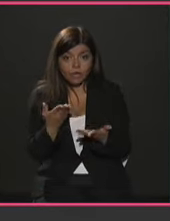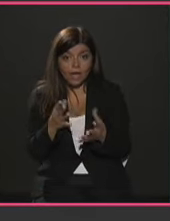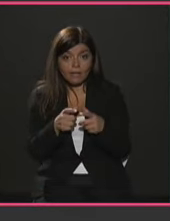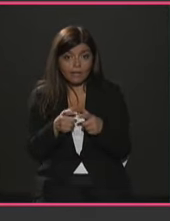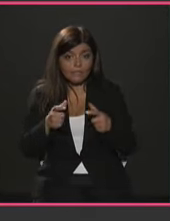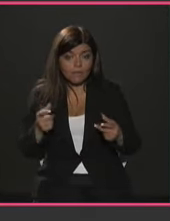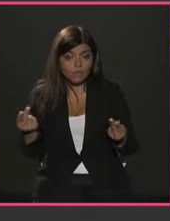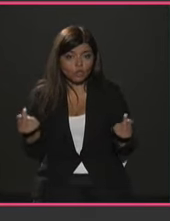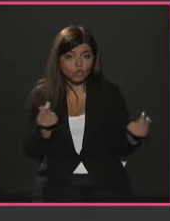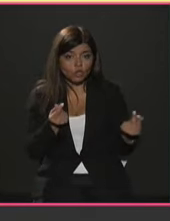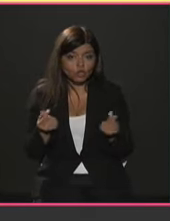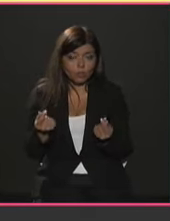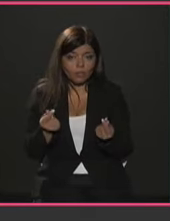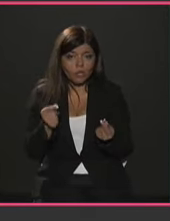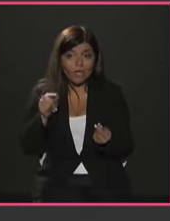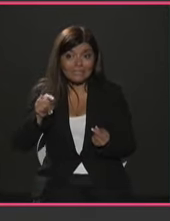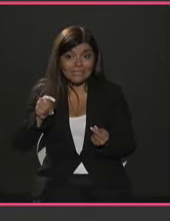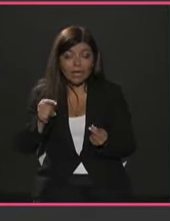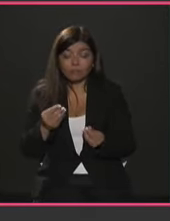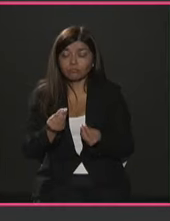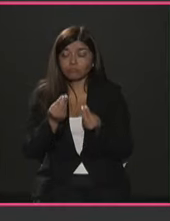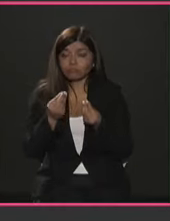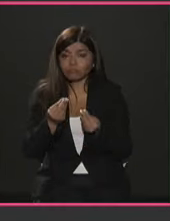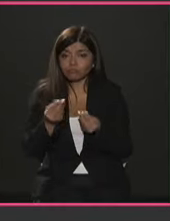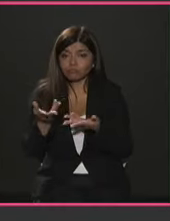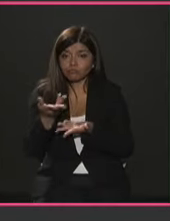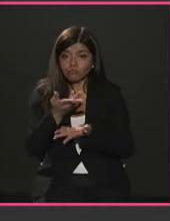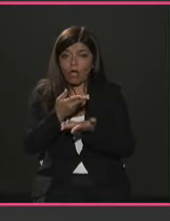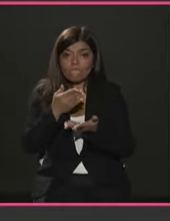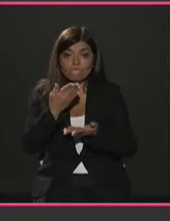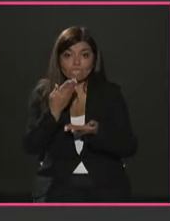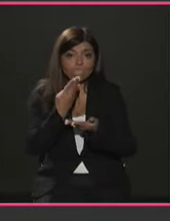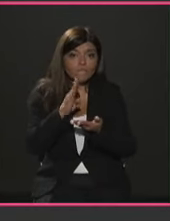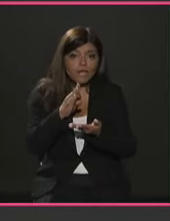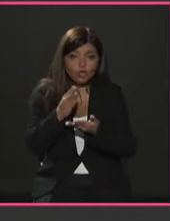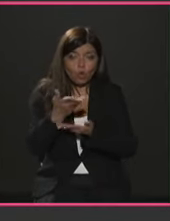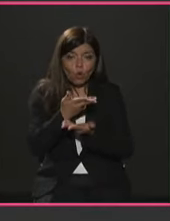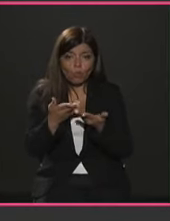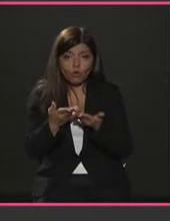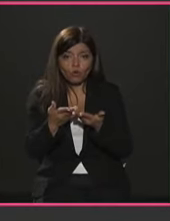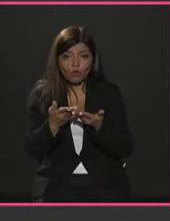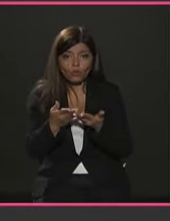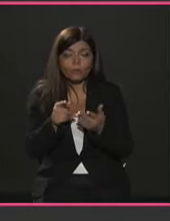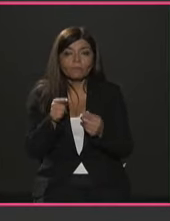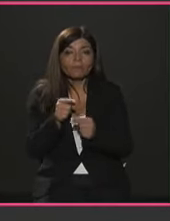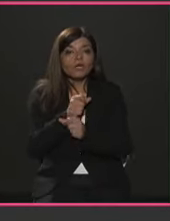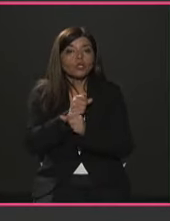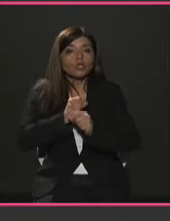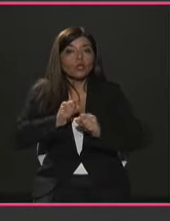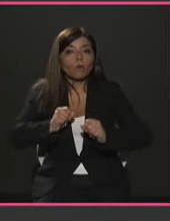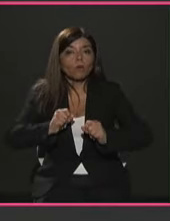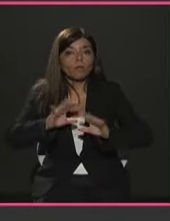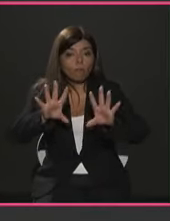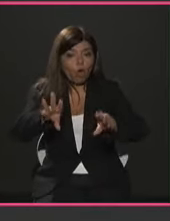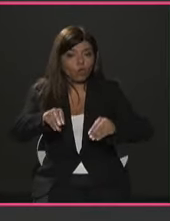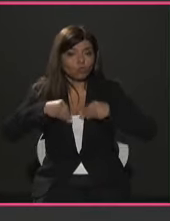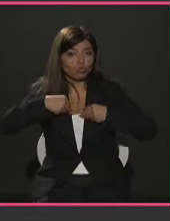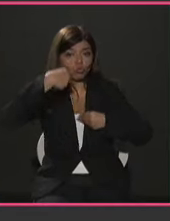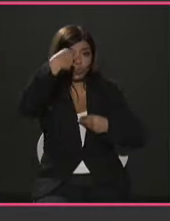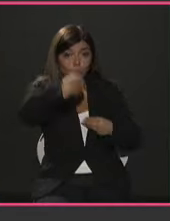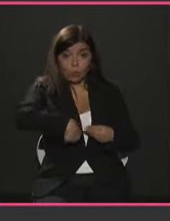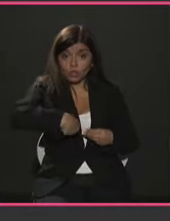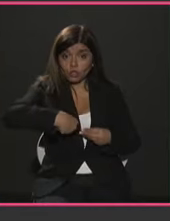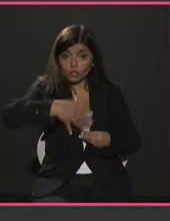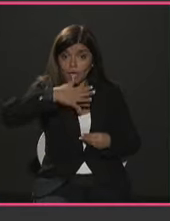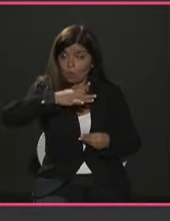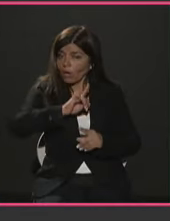agua es el primer bien común es decir si pertenece al Estado no podemos apropiarnos de ella como individuos